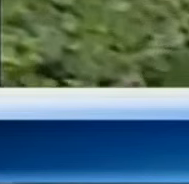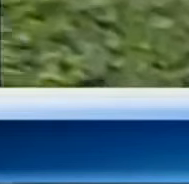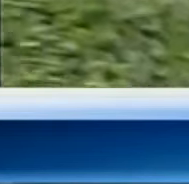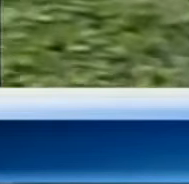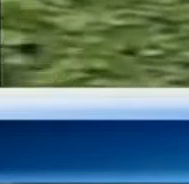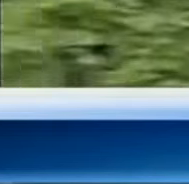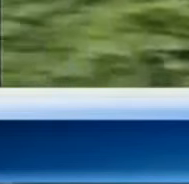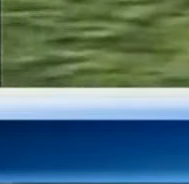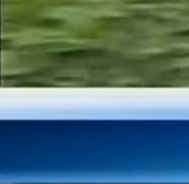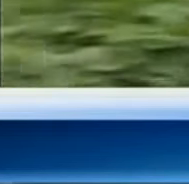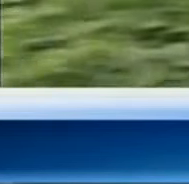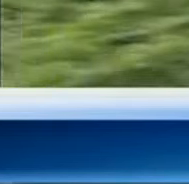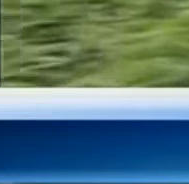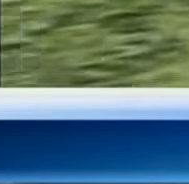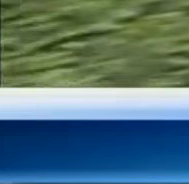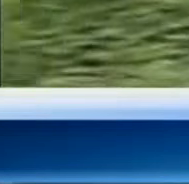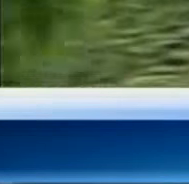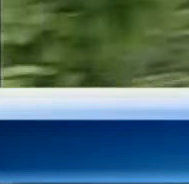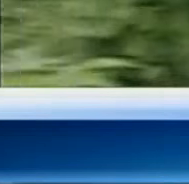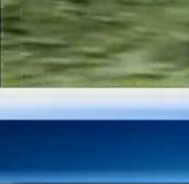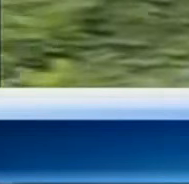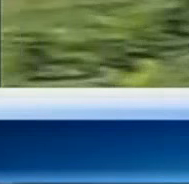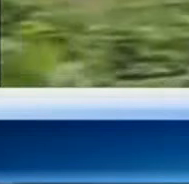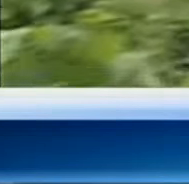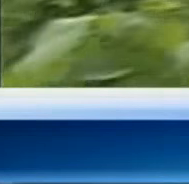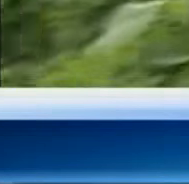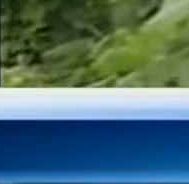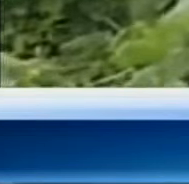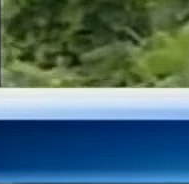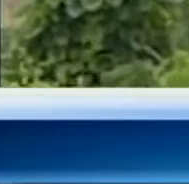un poco de solución aquí al sector. Tenemos que también